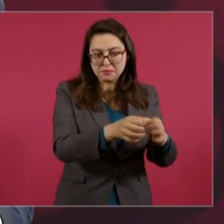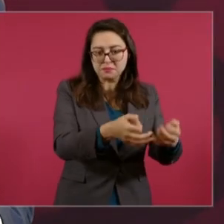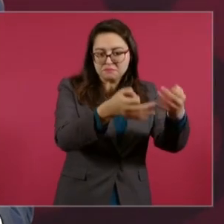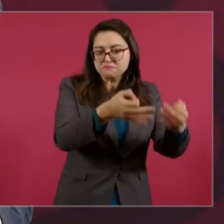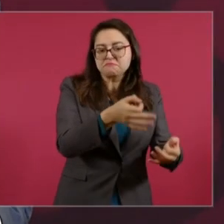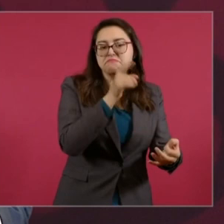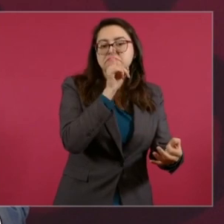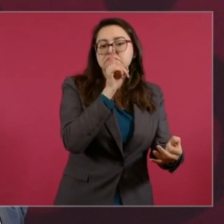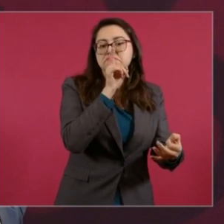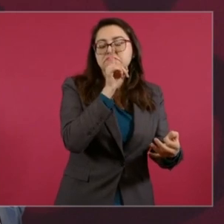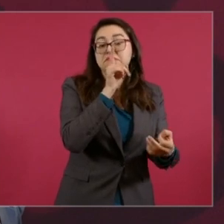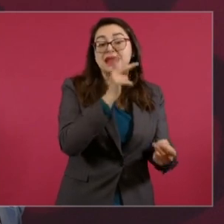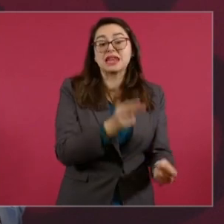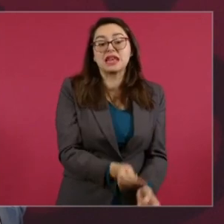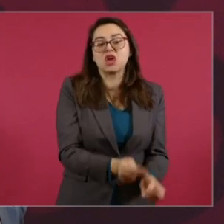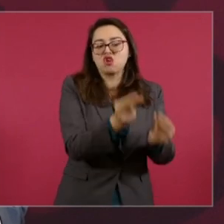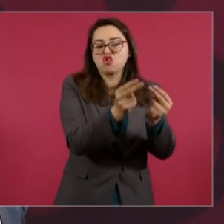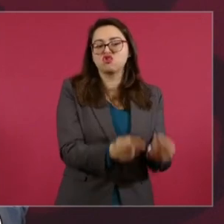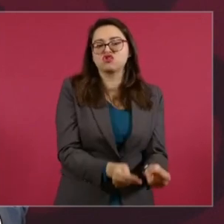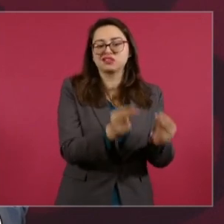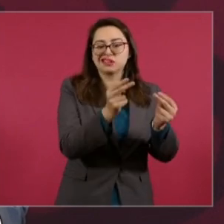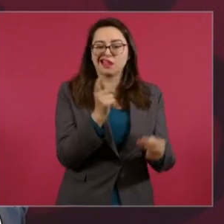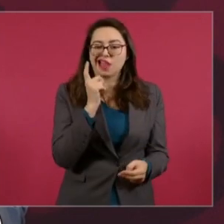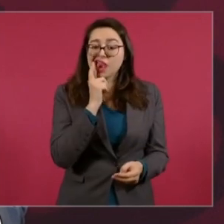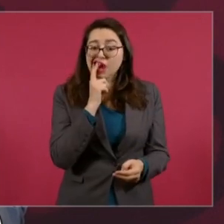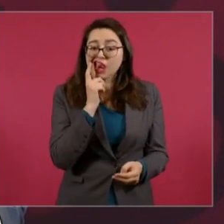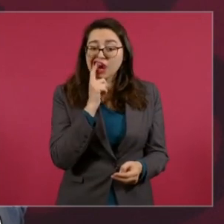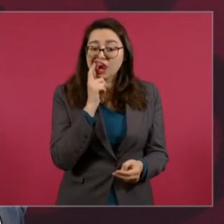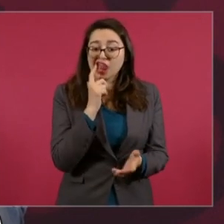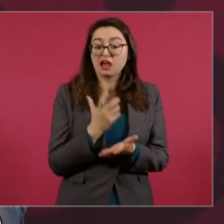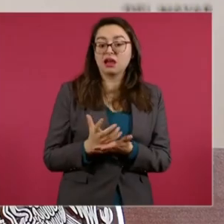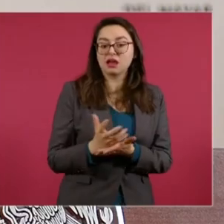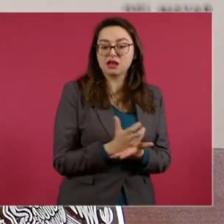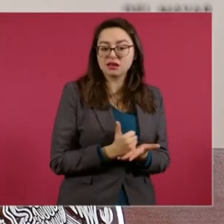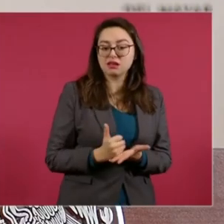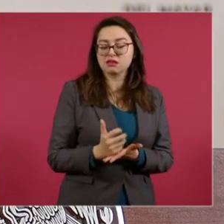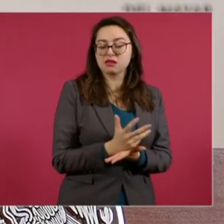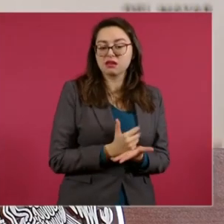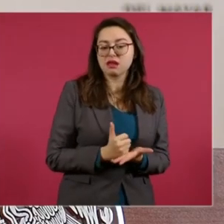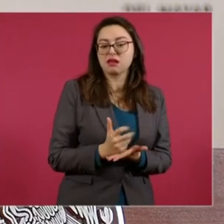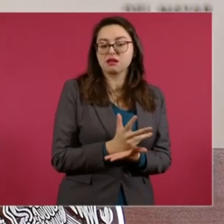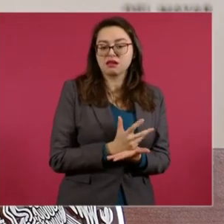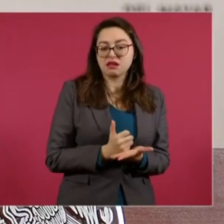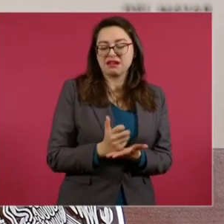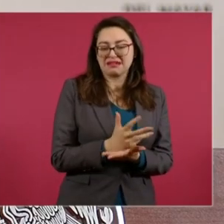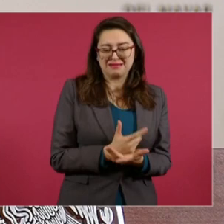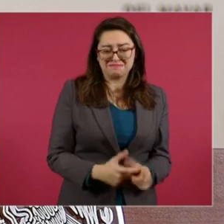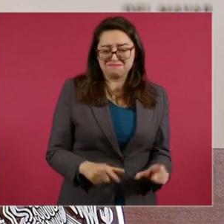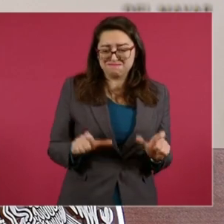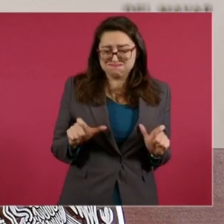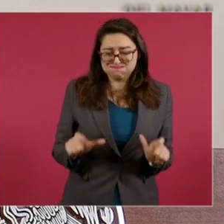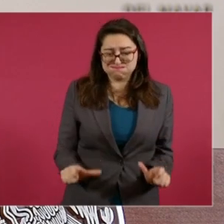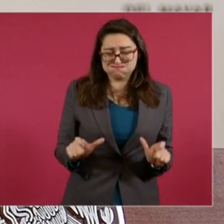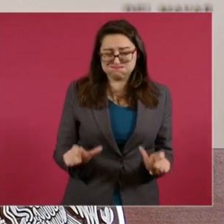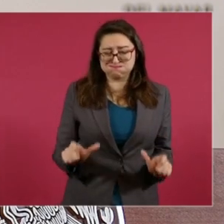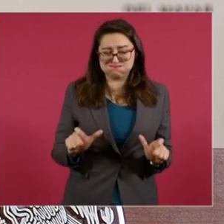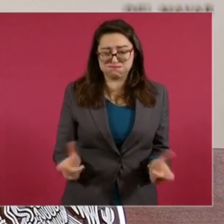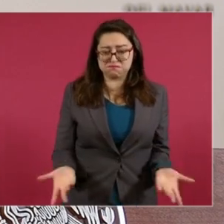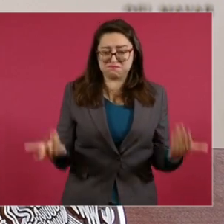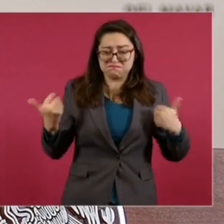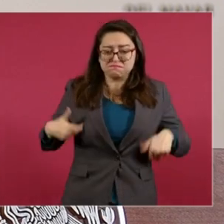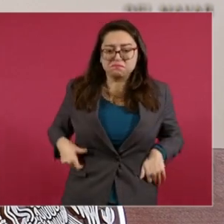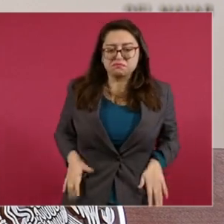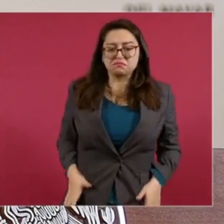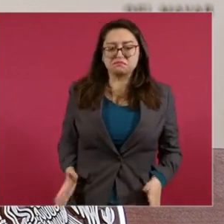y lucrativos, a ganar muchísimo dinero